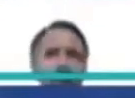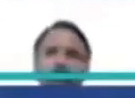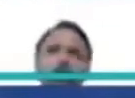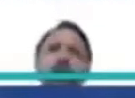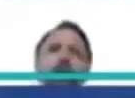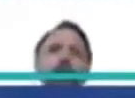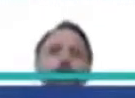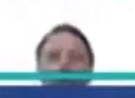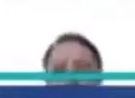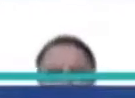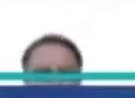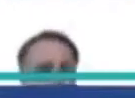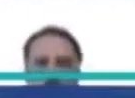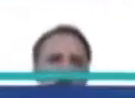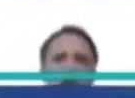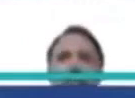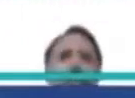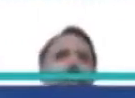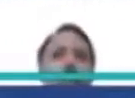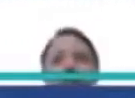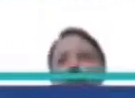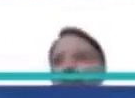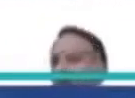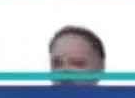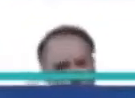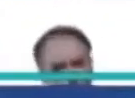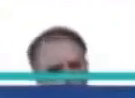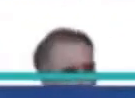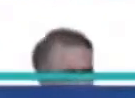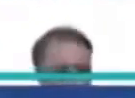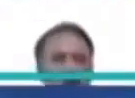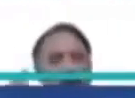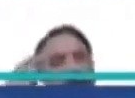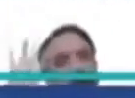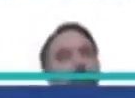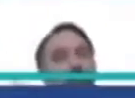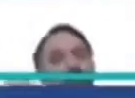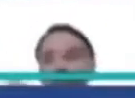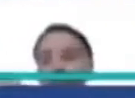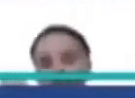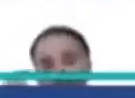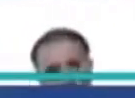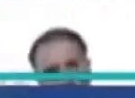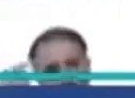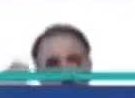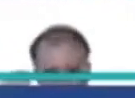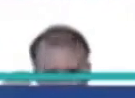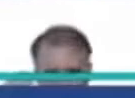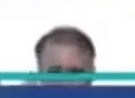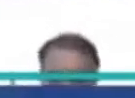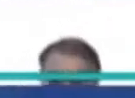simplemente partidocráticos, porque creo que es muy importante que tengamos la capacidad de abrir